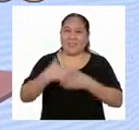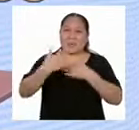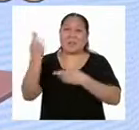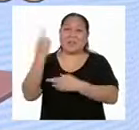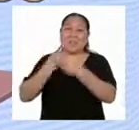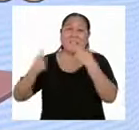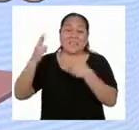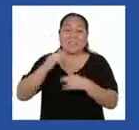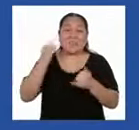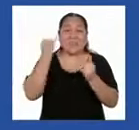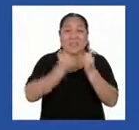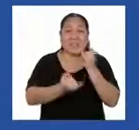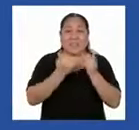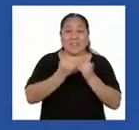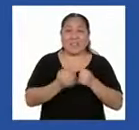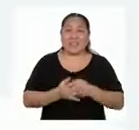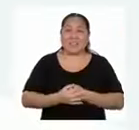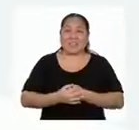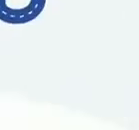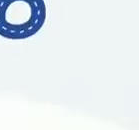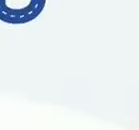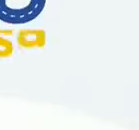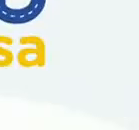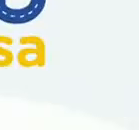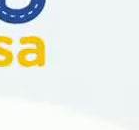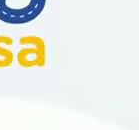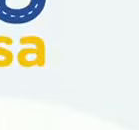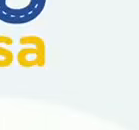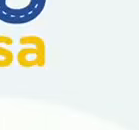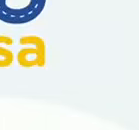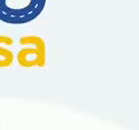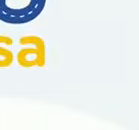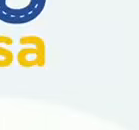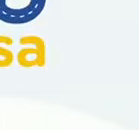Regresaremos para terminar la aventura de hoy.